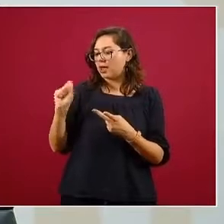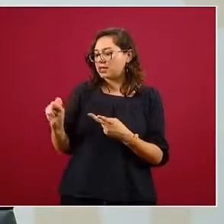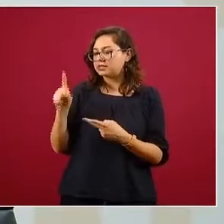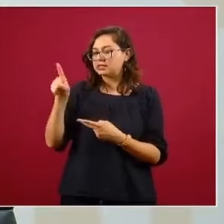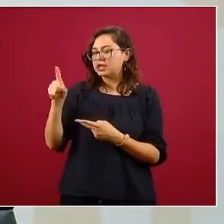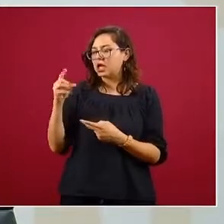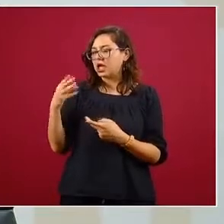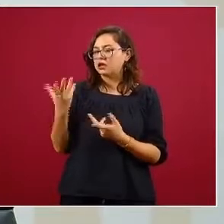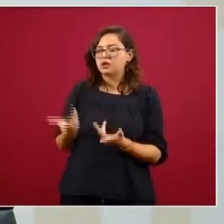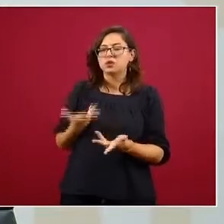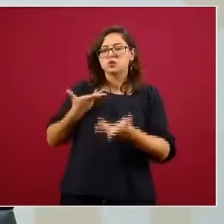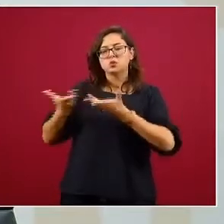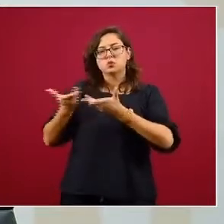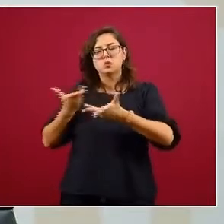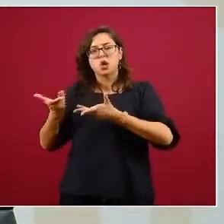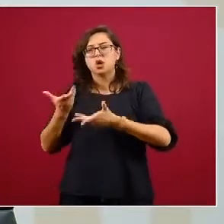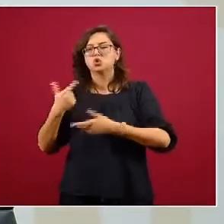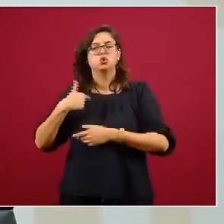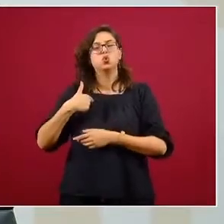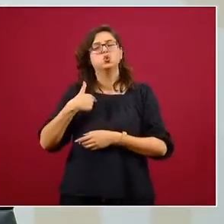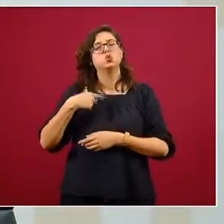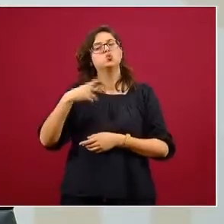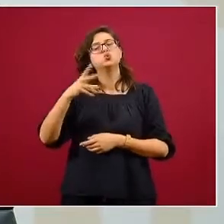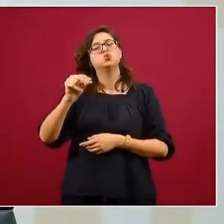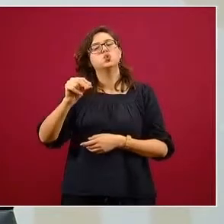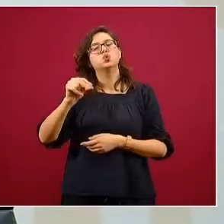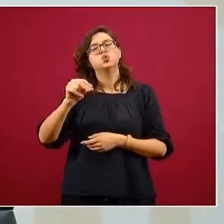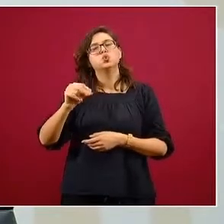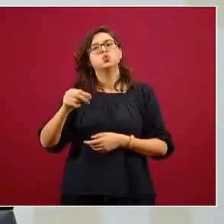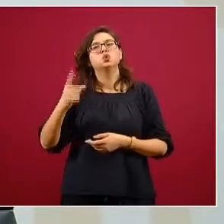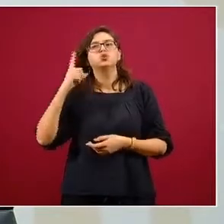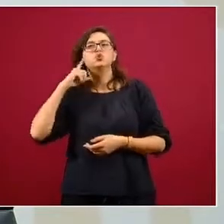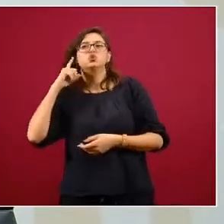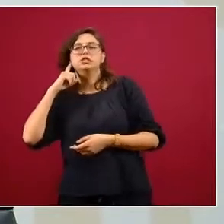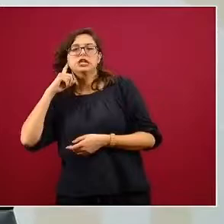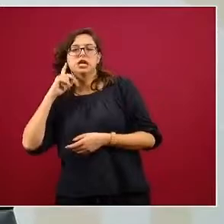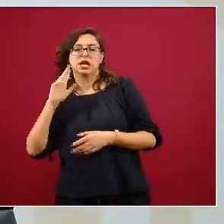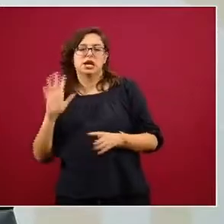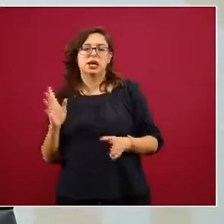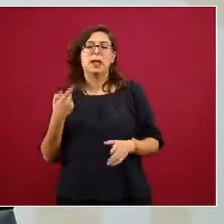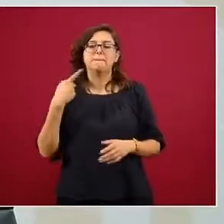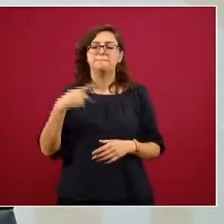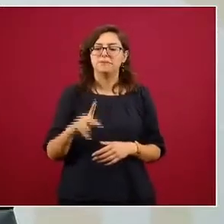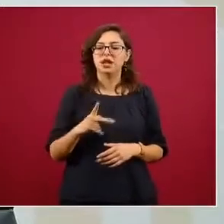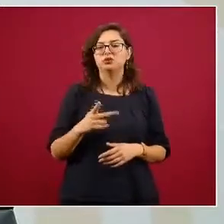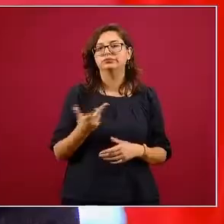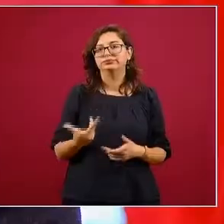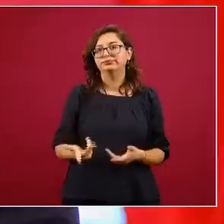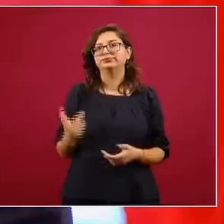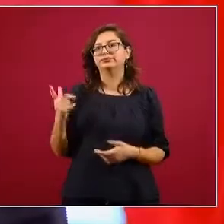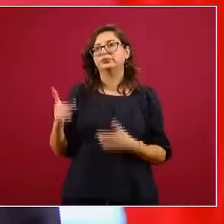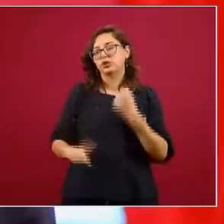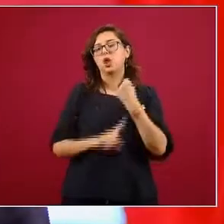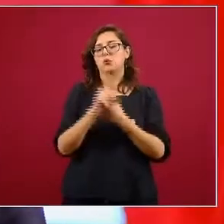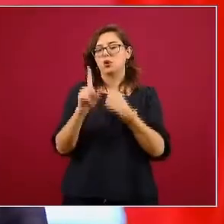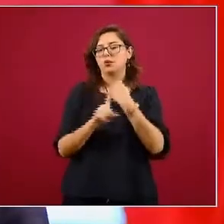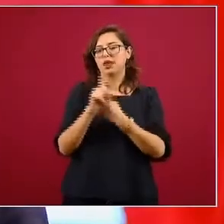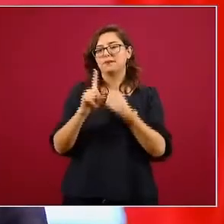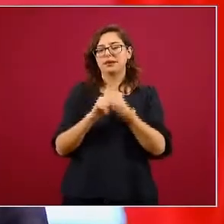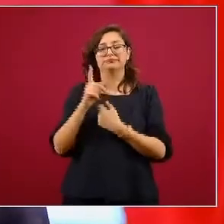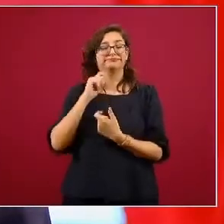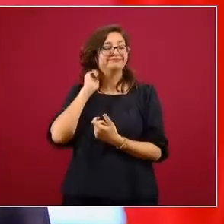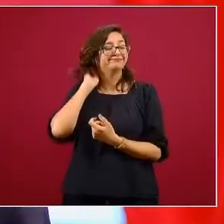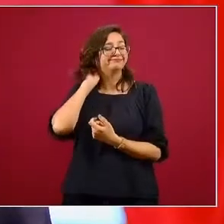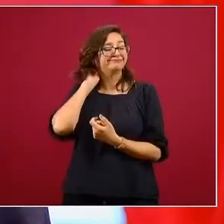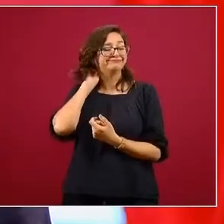al contexto de lo que comenta, involucra precisamente este dilema. Es un dilema, tal como formalmente